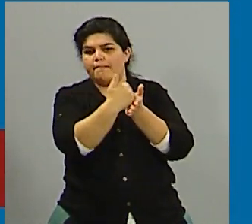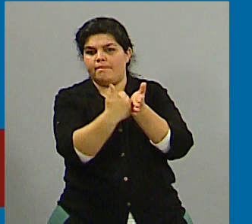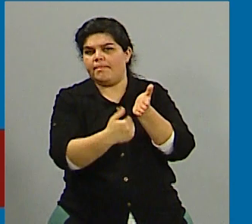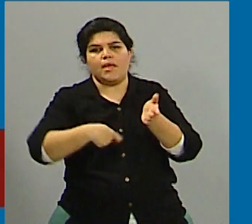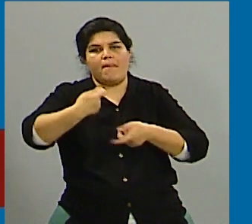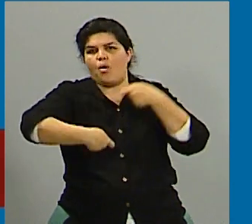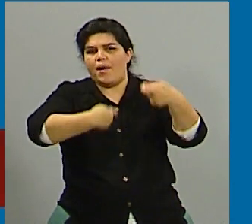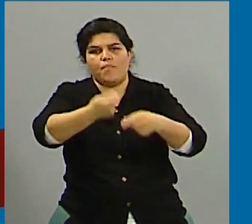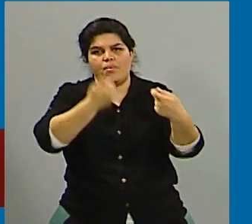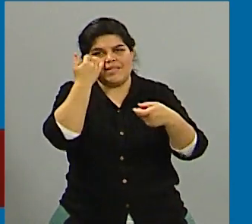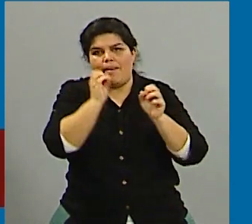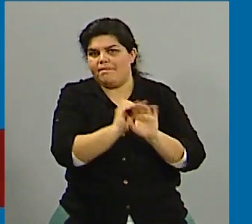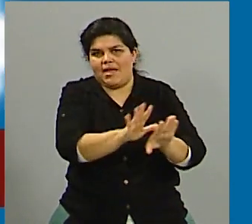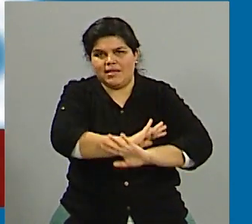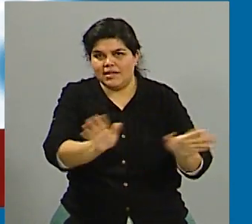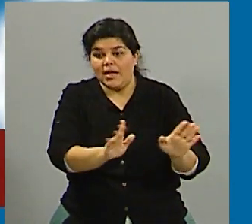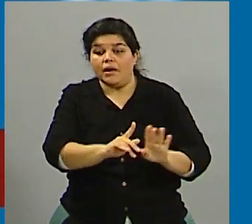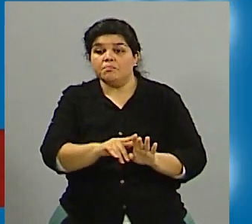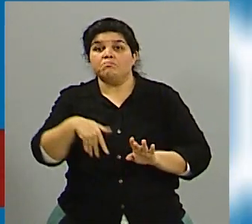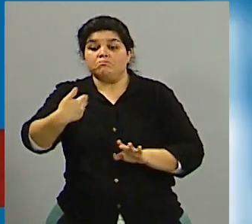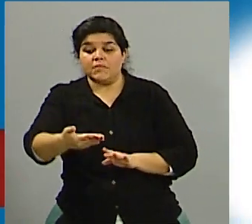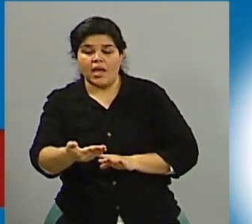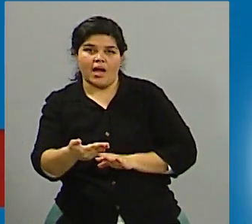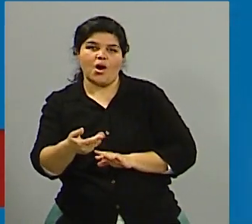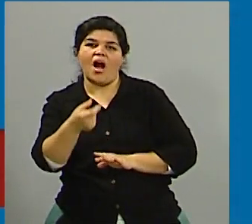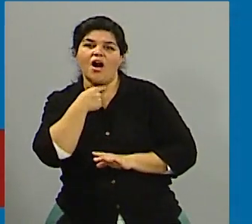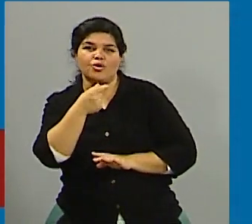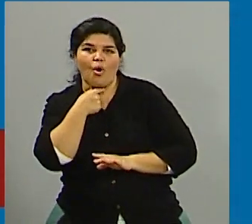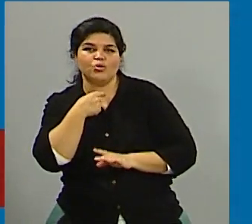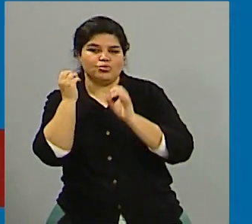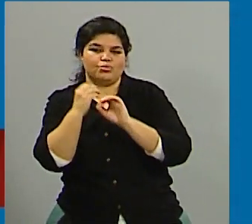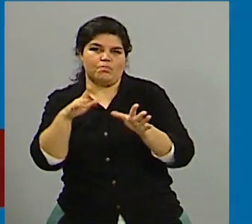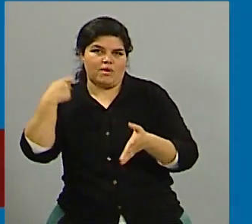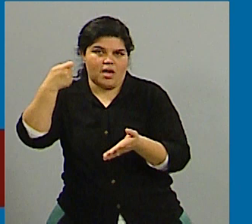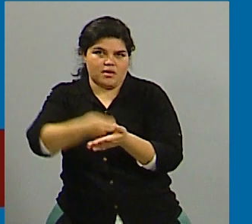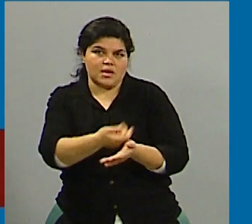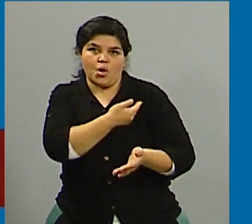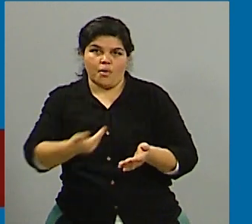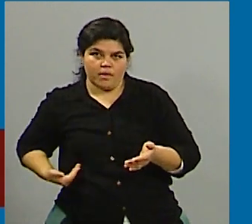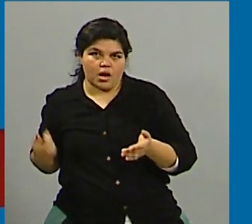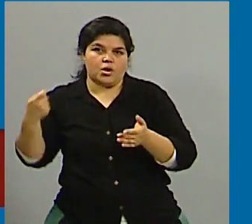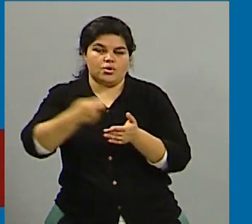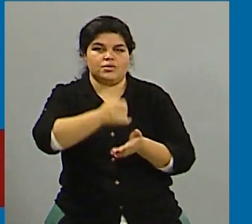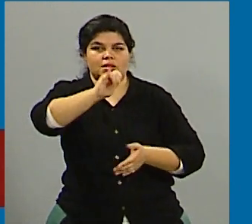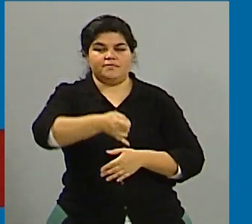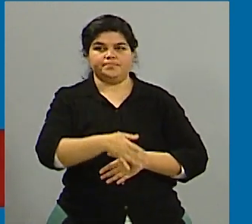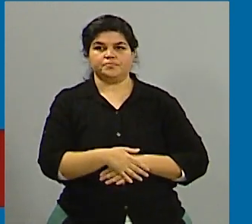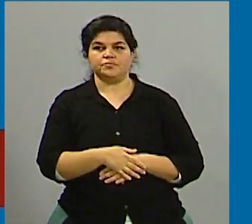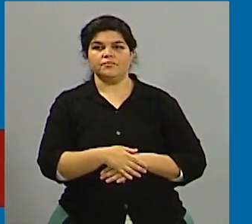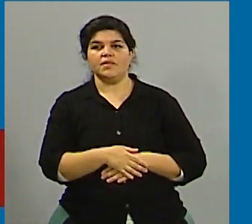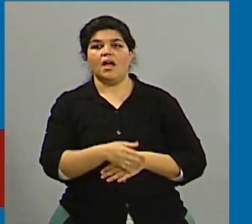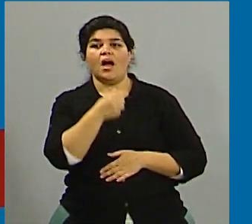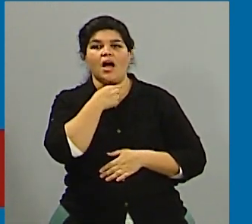pago. ¿Eso qué significa? Y ahí está claro en el gráfico. En el mes de agosto, bueno, el salario mínimo vital y móvil